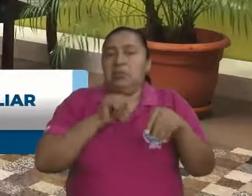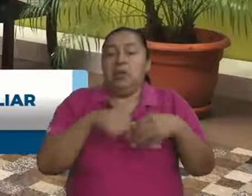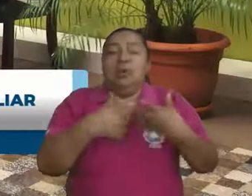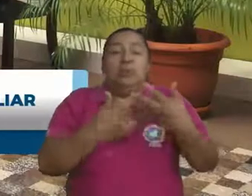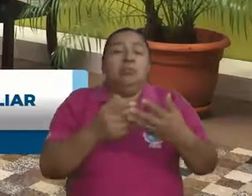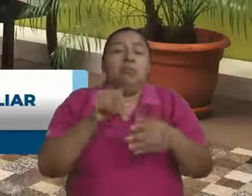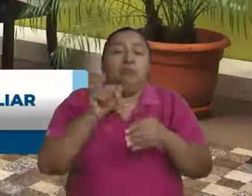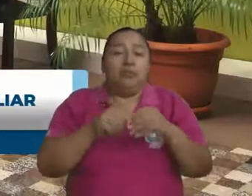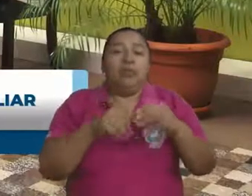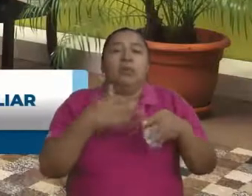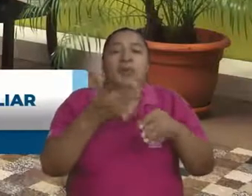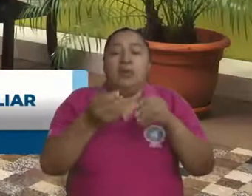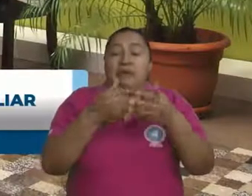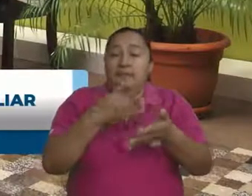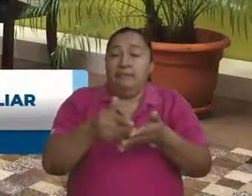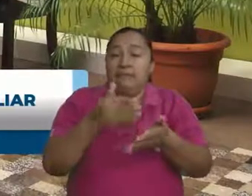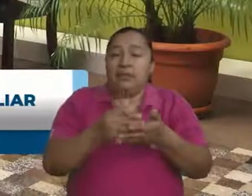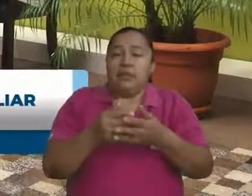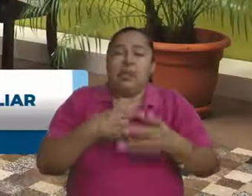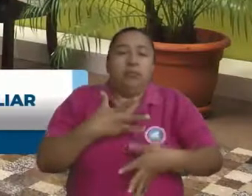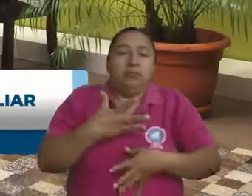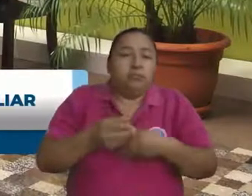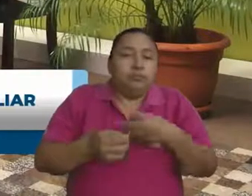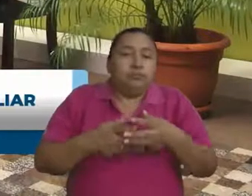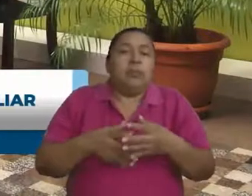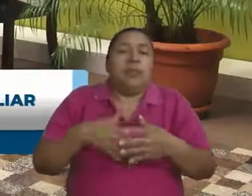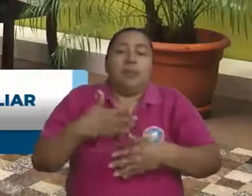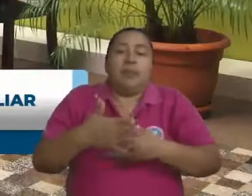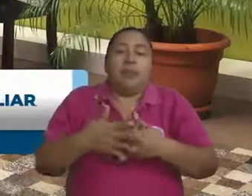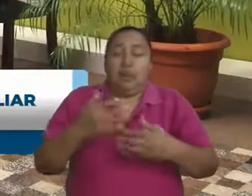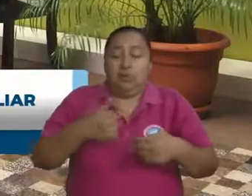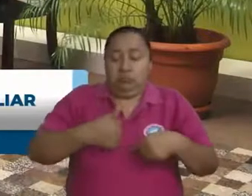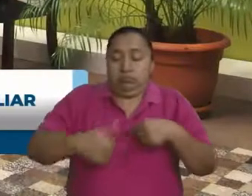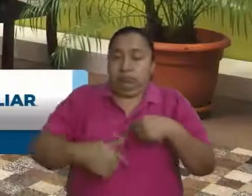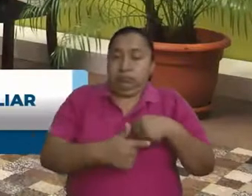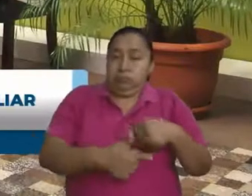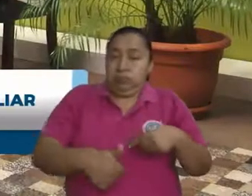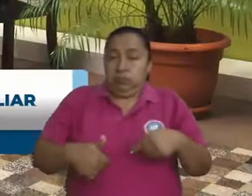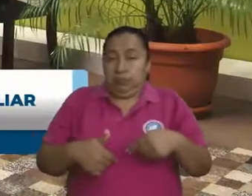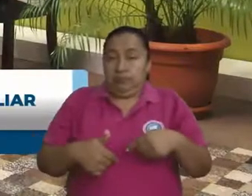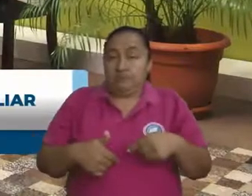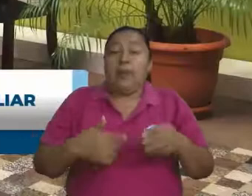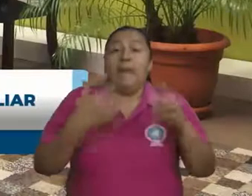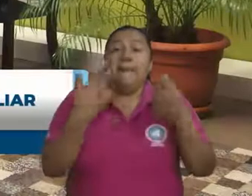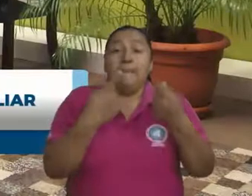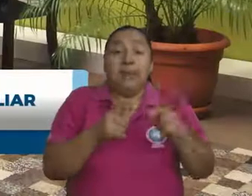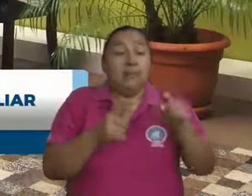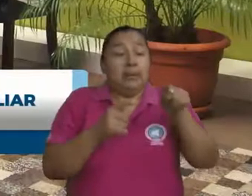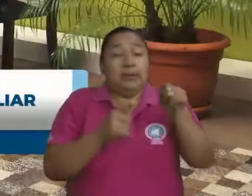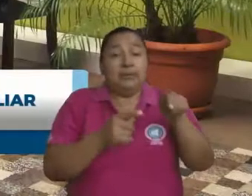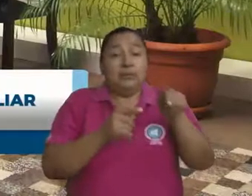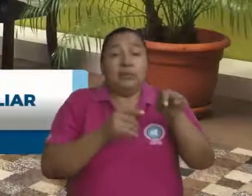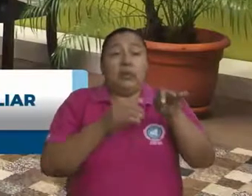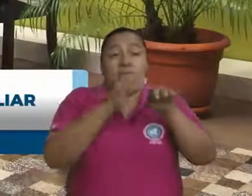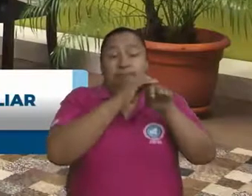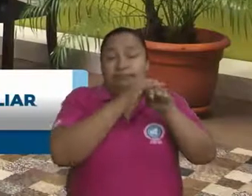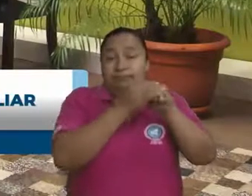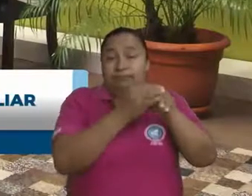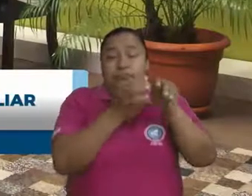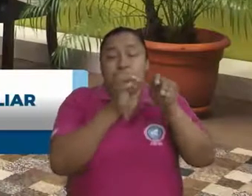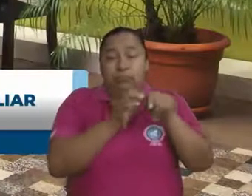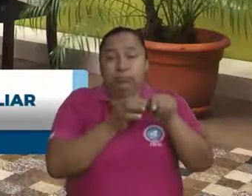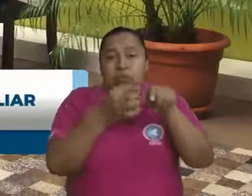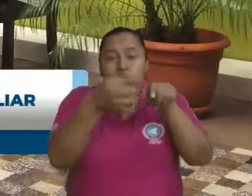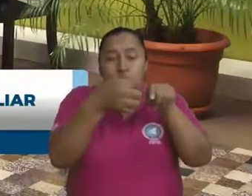molécula de grasa y facilita pues la digestión más adelante en el intestino. La vesícula lo que hace es guardar el líquido